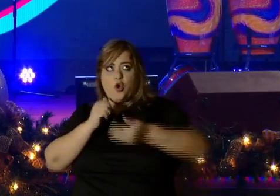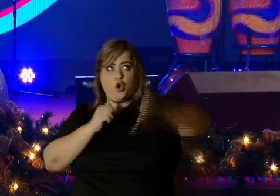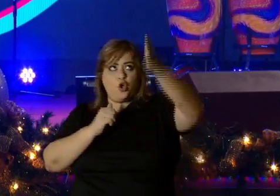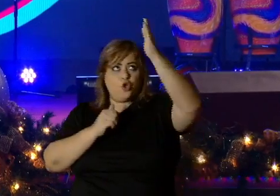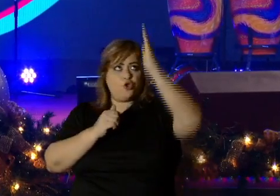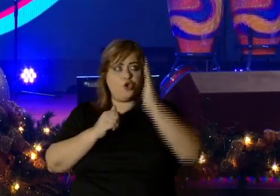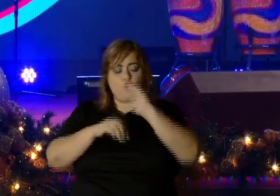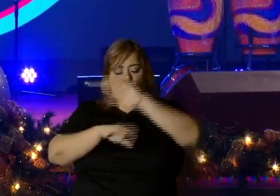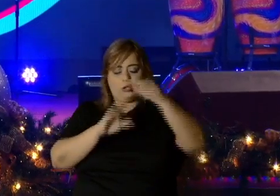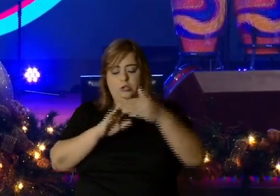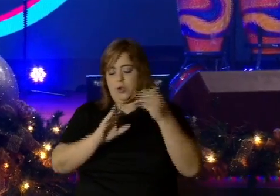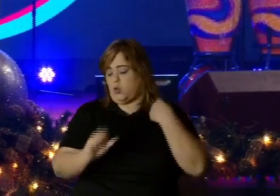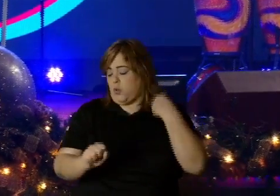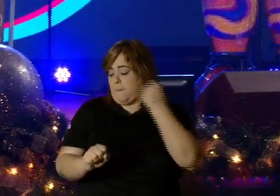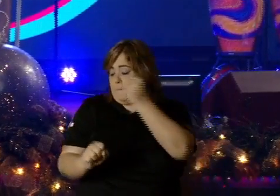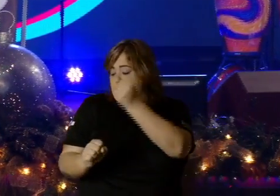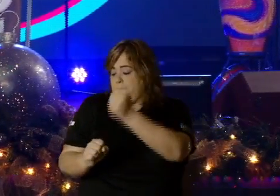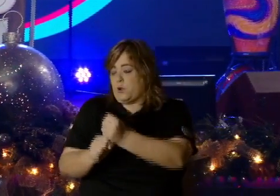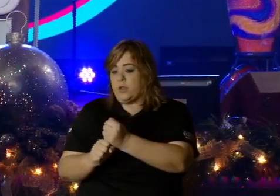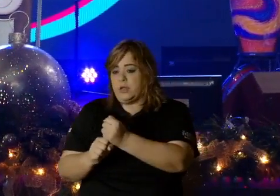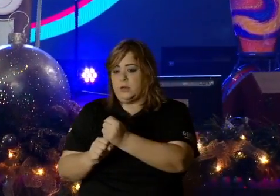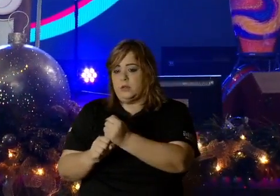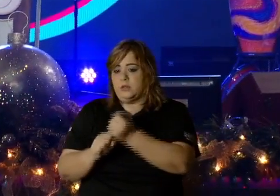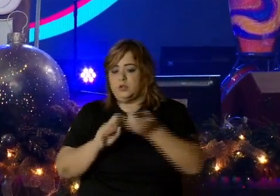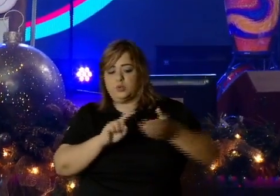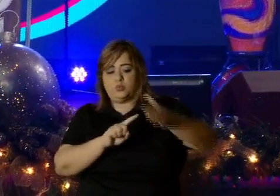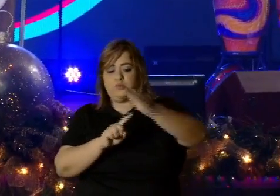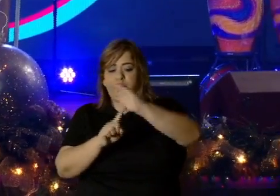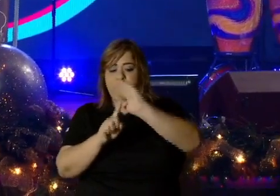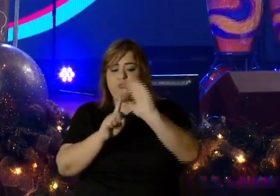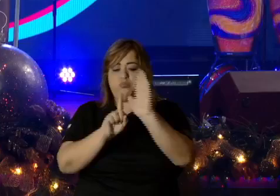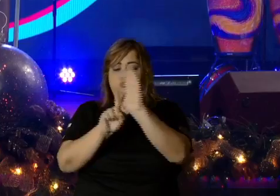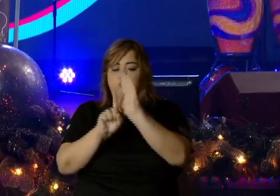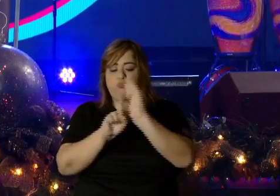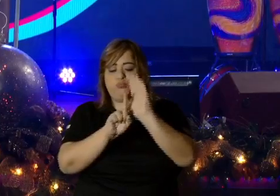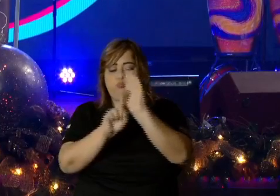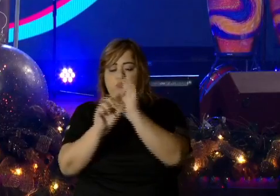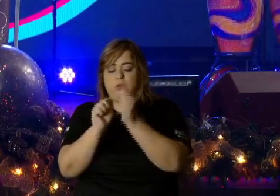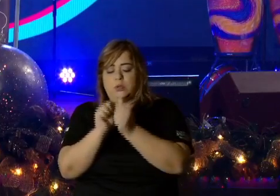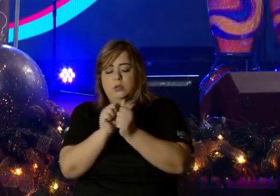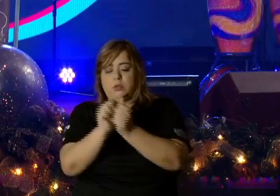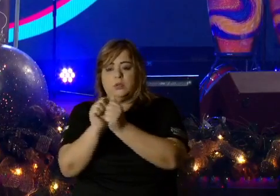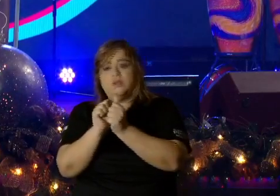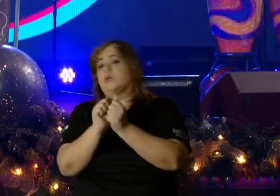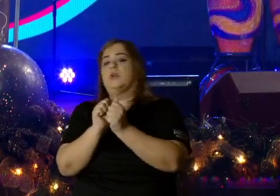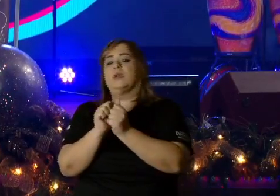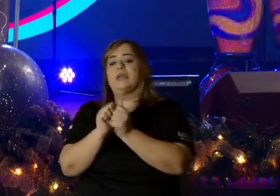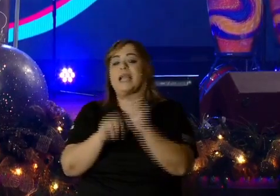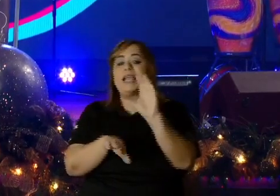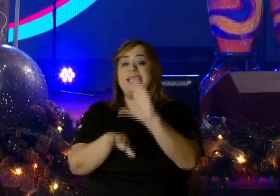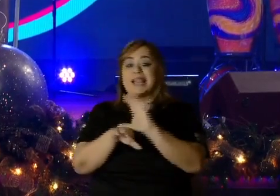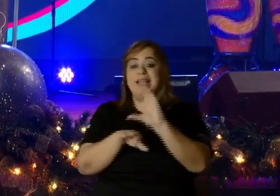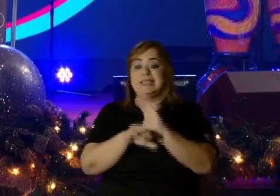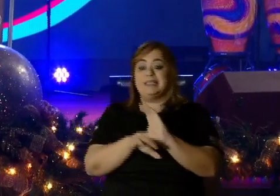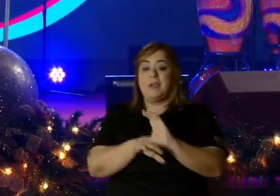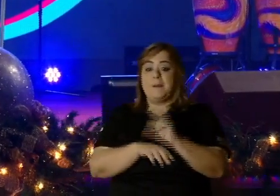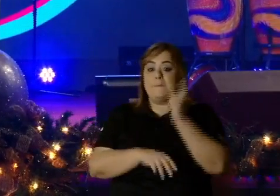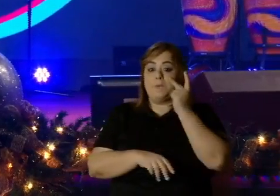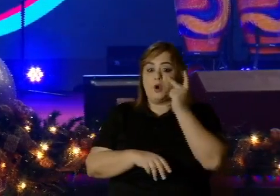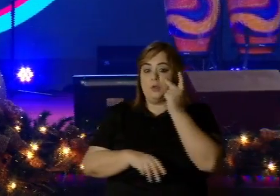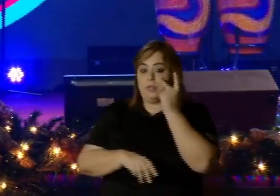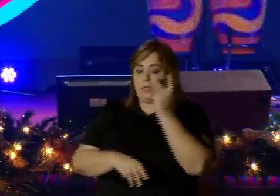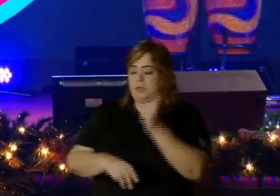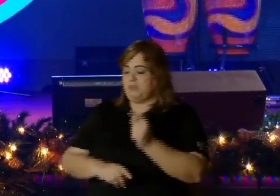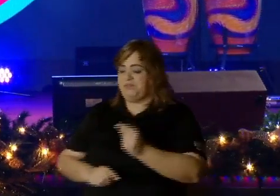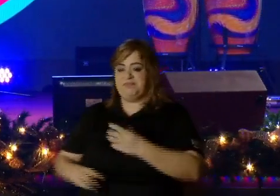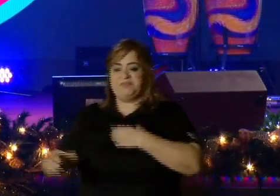Dios. ¿Y qué es eso si no es gloria? ¿Qué es eso si no es gloria? La iglesia tiene que pasar del pesar a